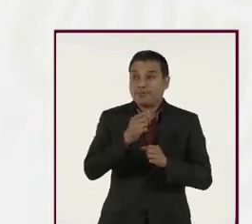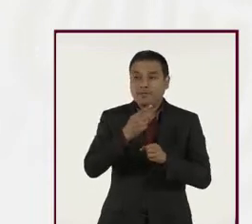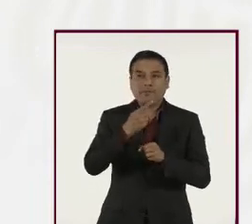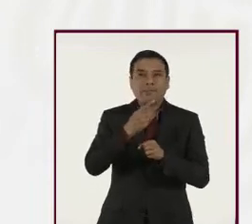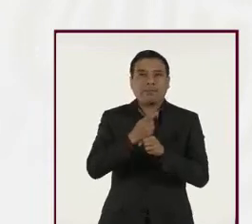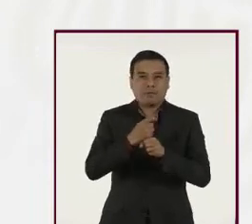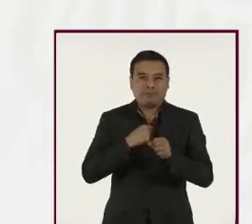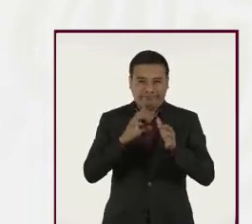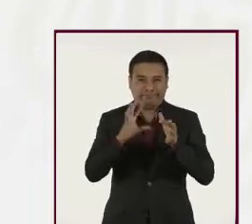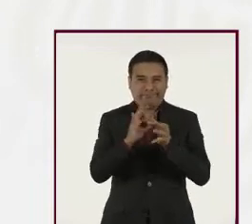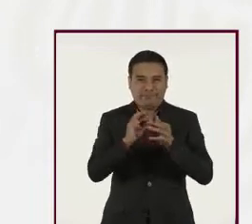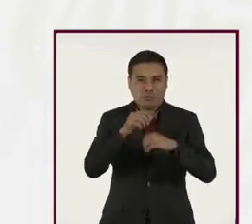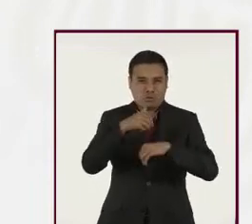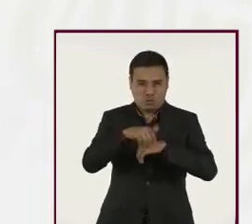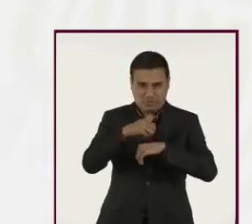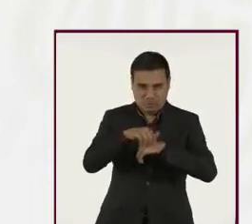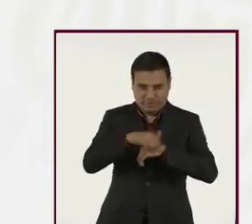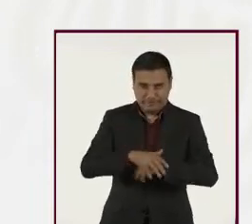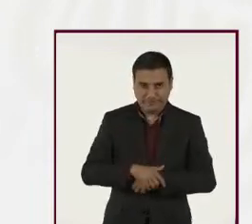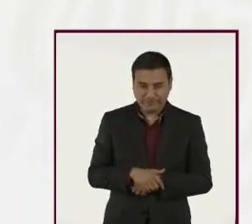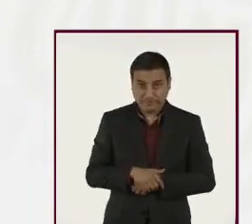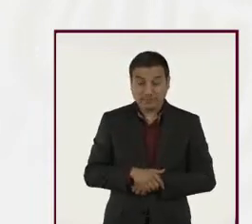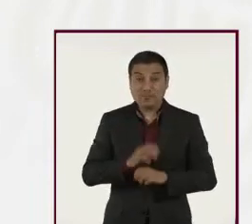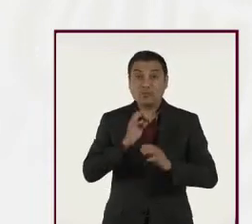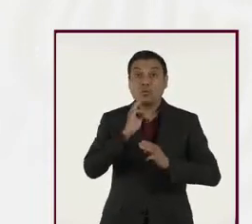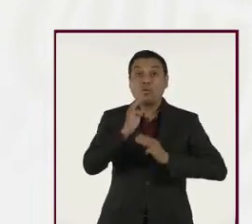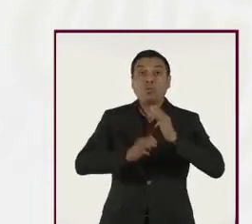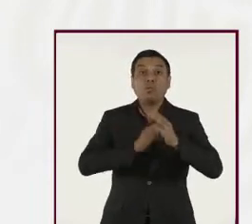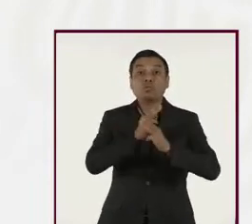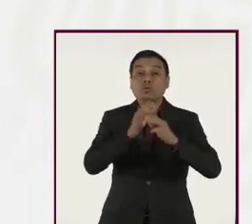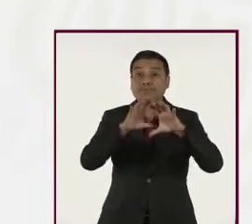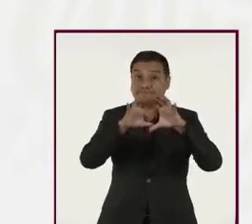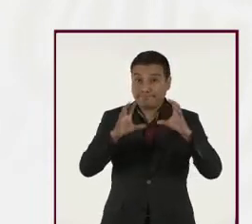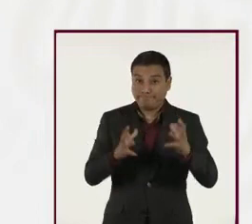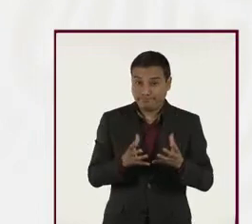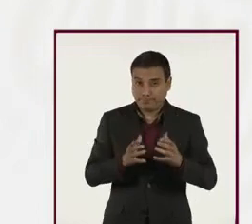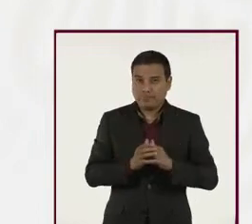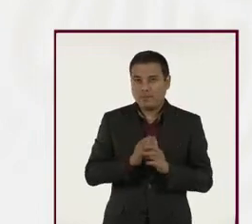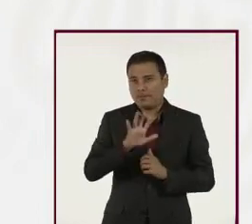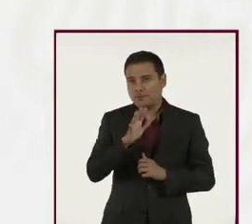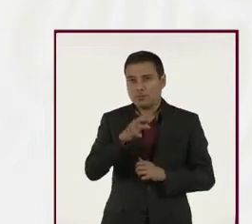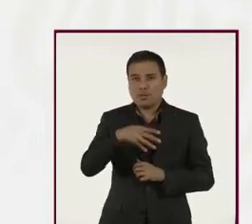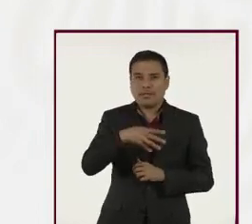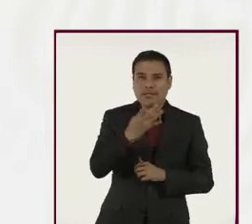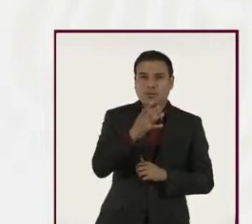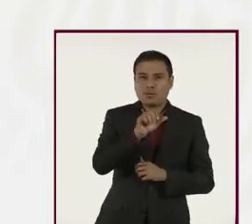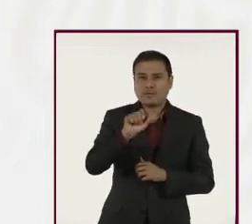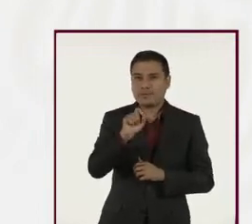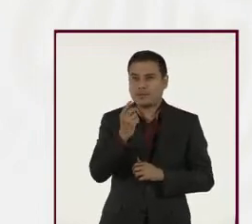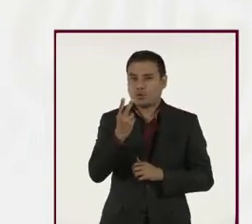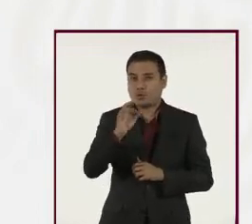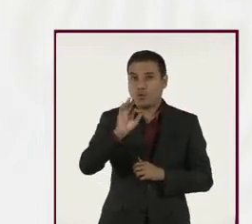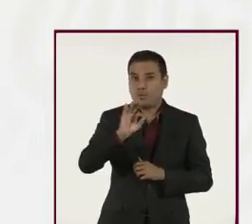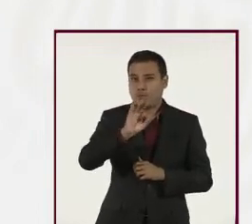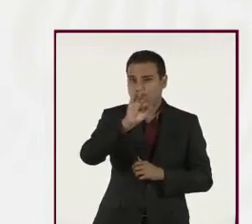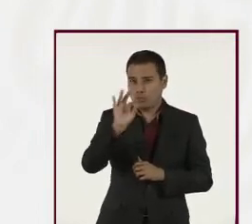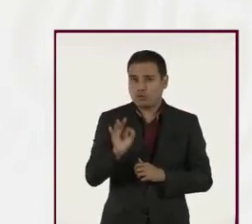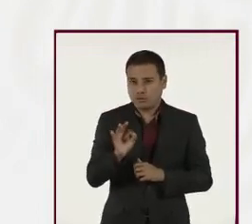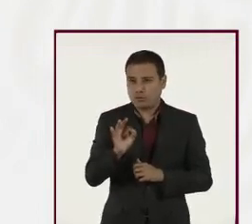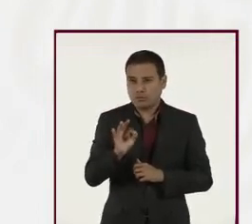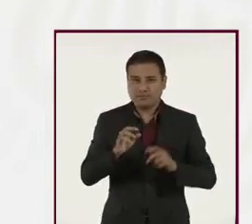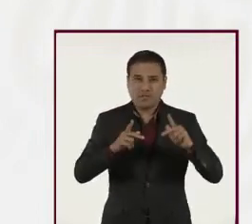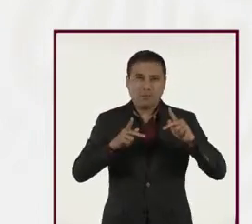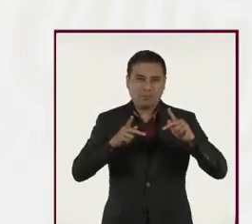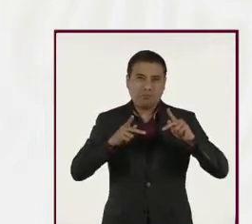nivel mundial se habla que los trastornos de la conducta alimentaria se presentan del 14 al 22% de la población, de acuerdo